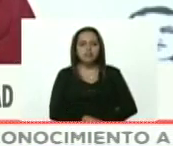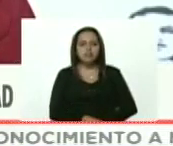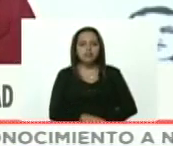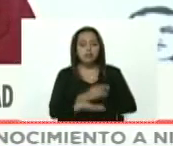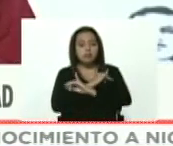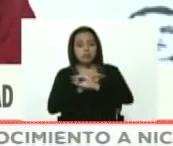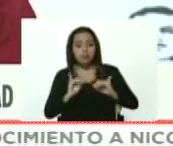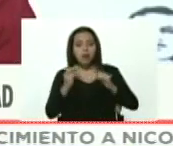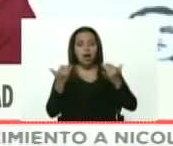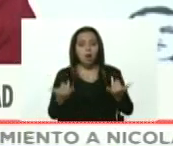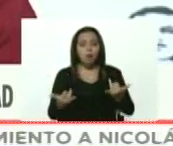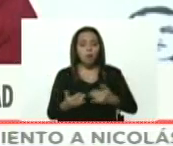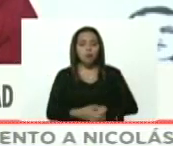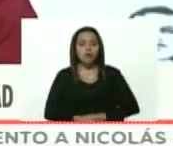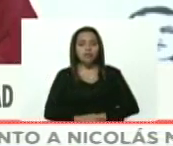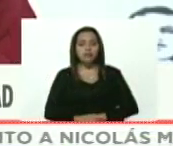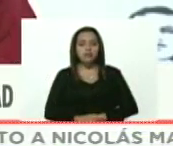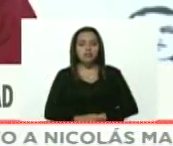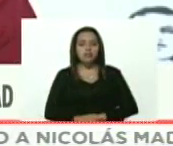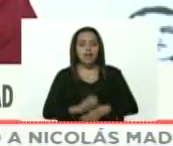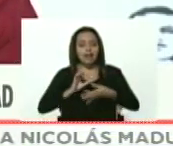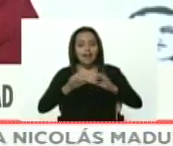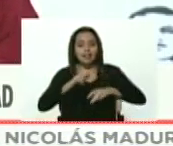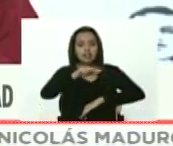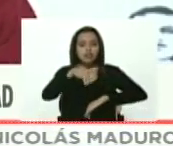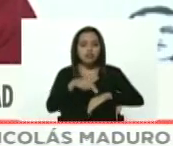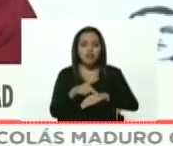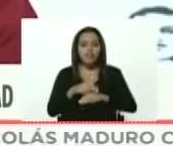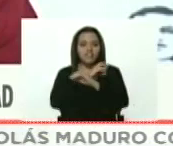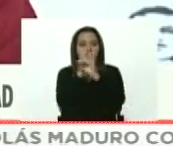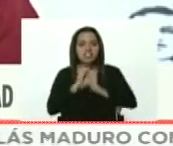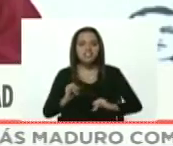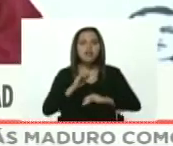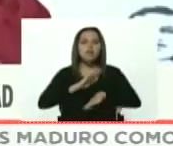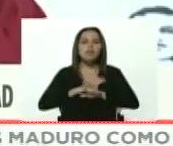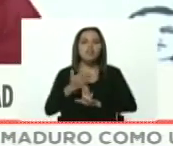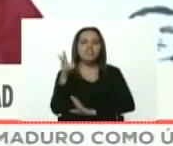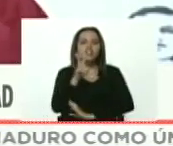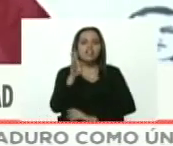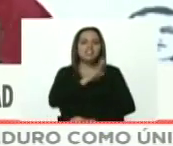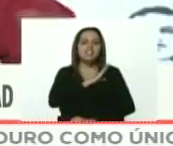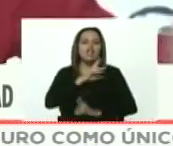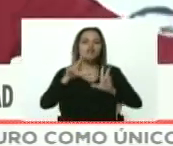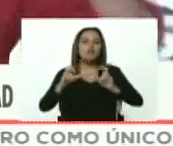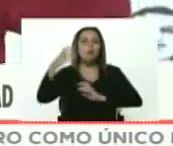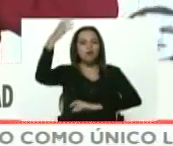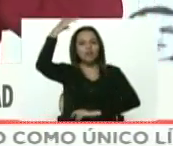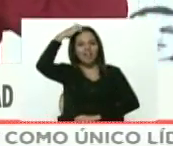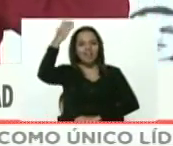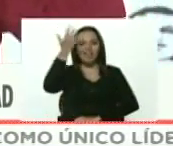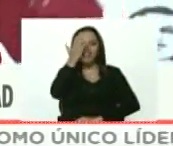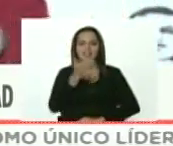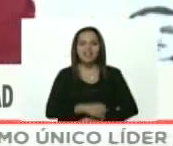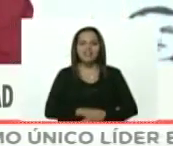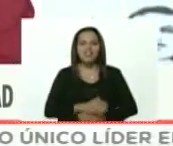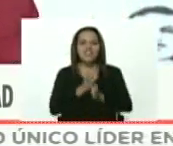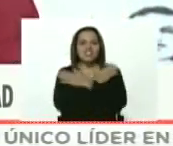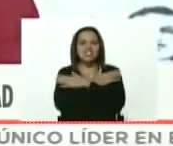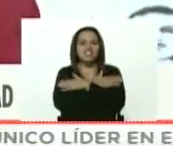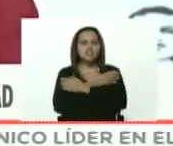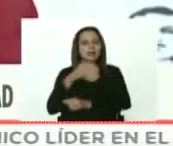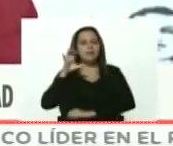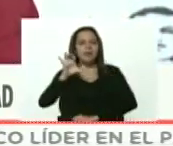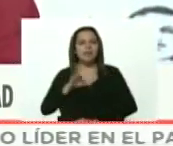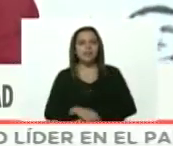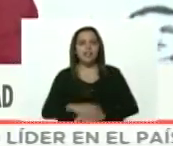esta transmisión felices porque Venezuela tiene nuevo rey Momo. ¡Felicidades para la patria!